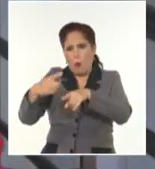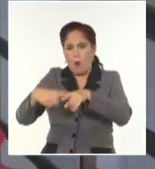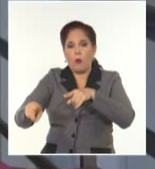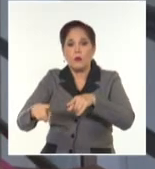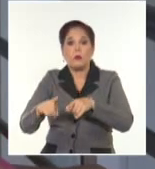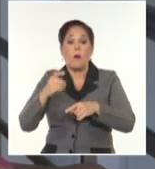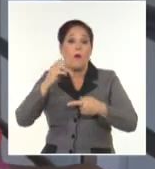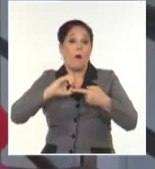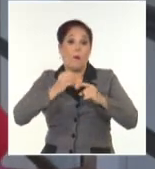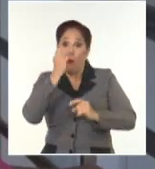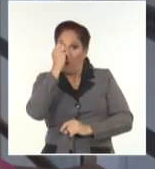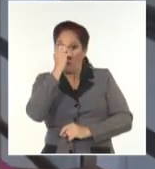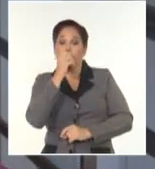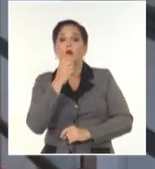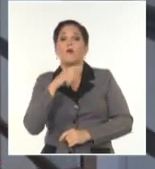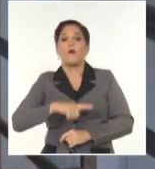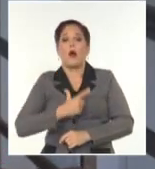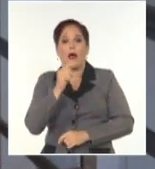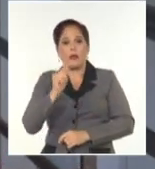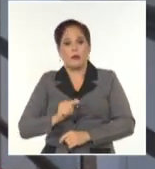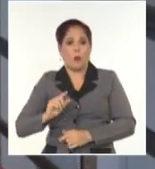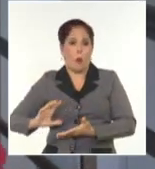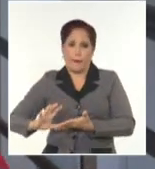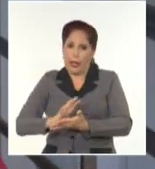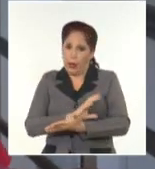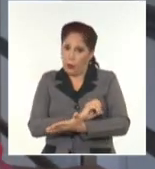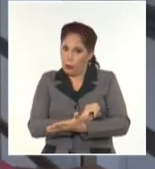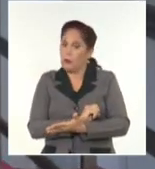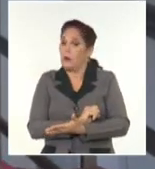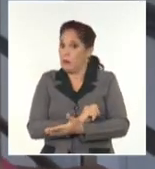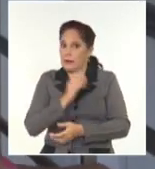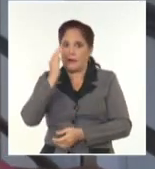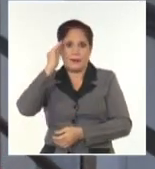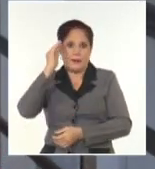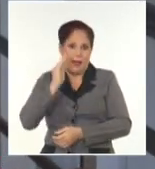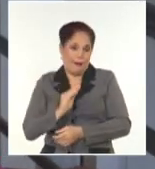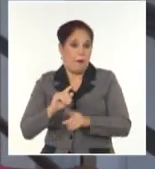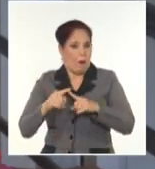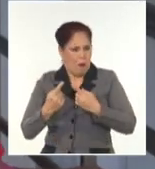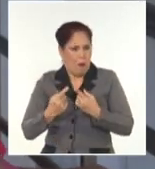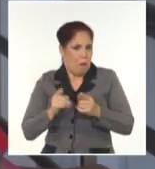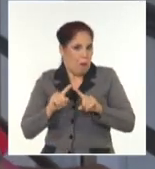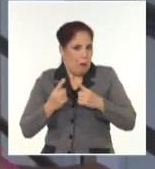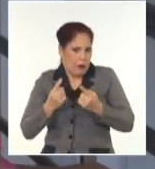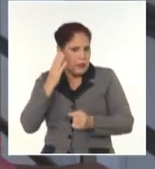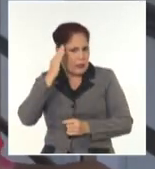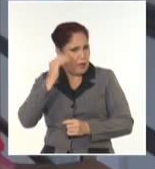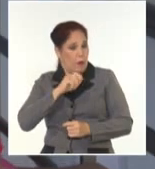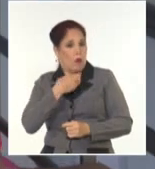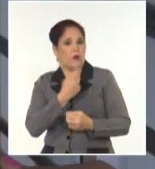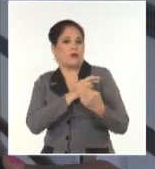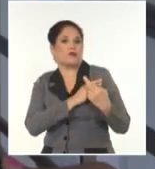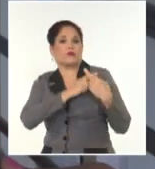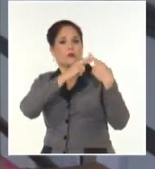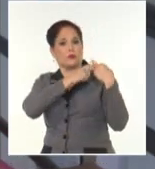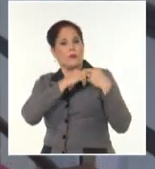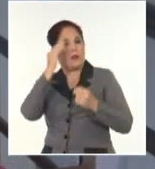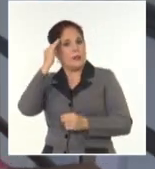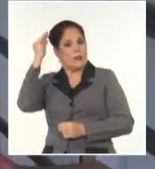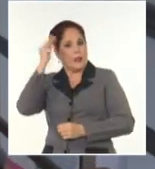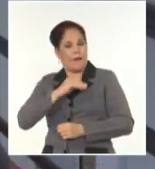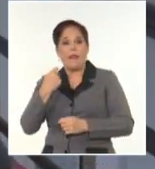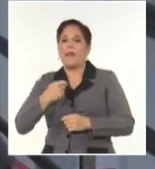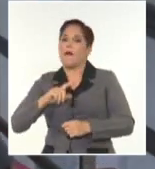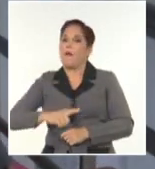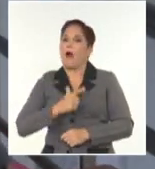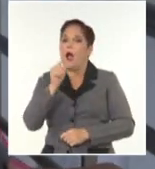clown es un actor total, y no lo decimos con egocentrismo, sino justamente como consecuencia y como responsabilidad de saber que tenemos que ser